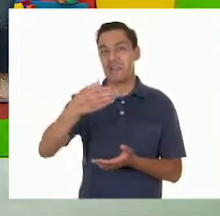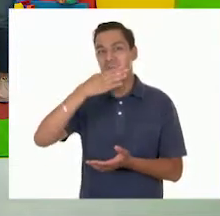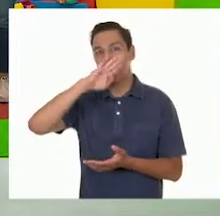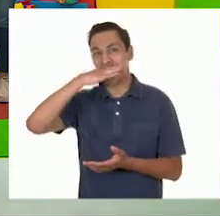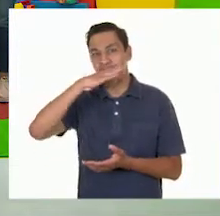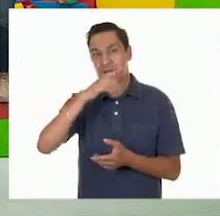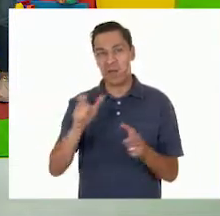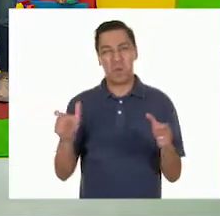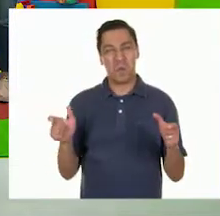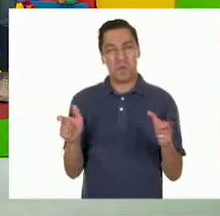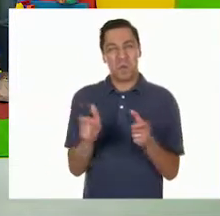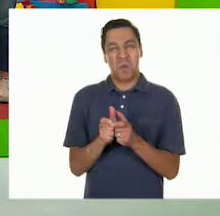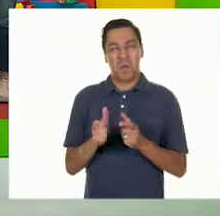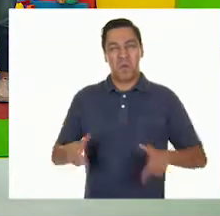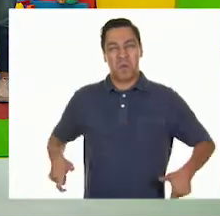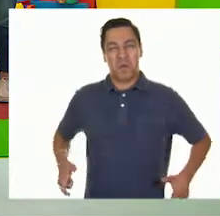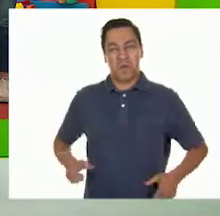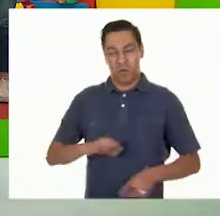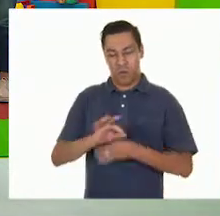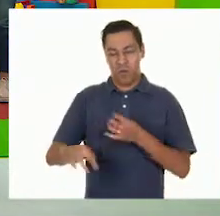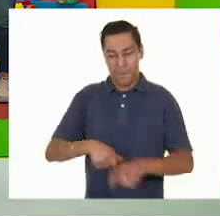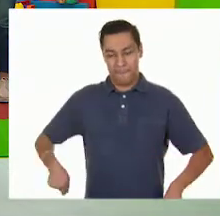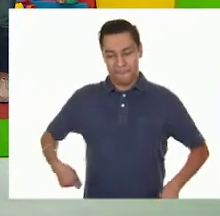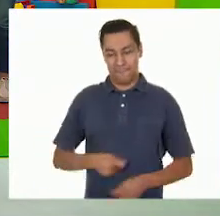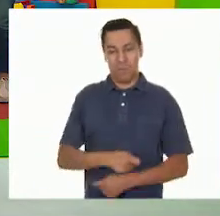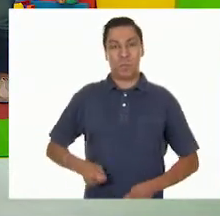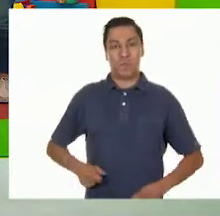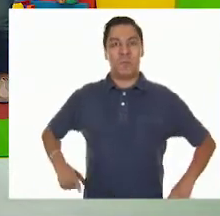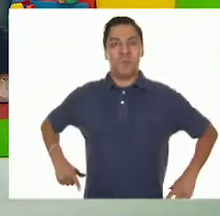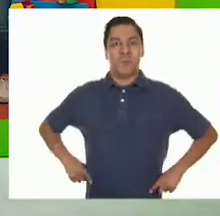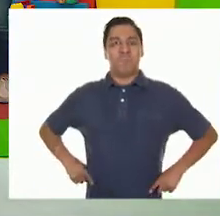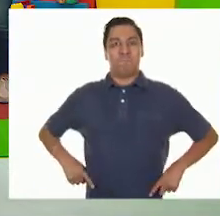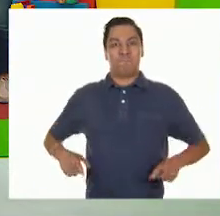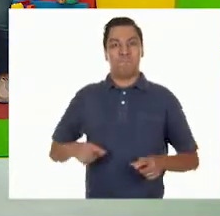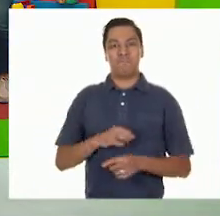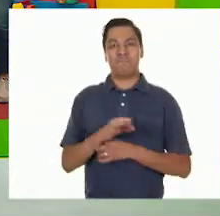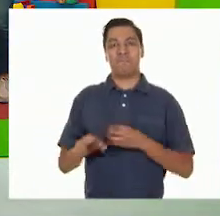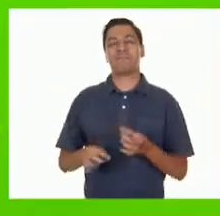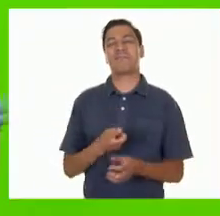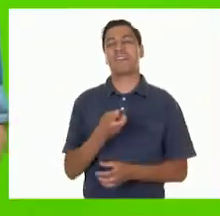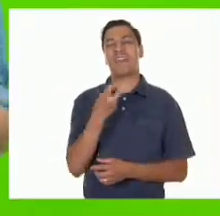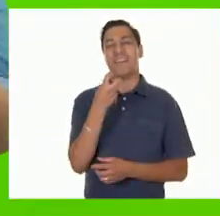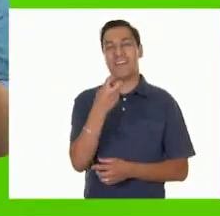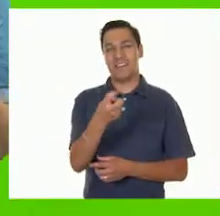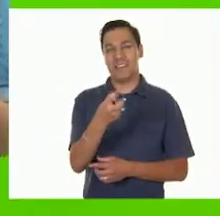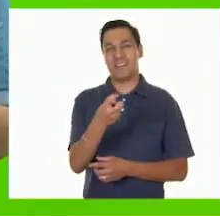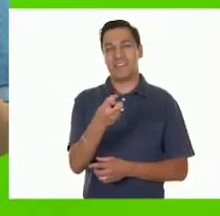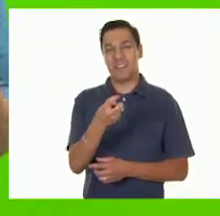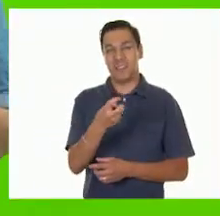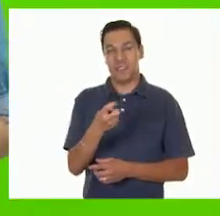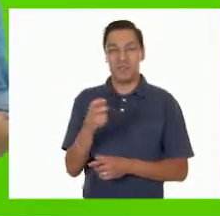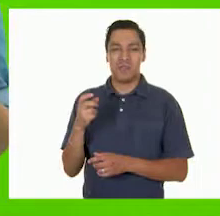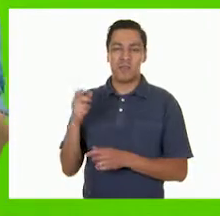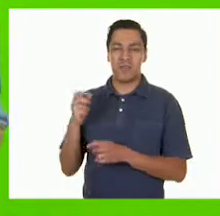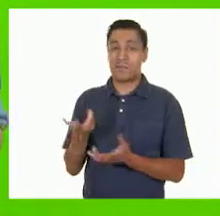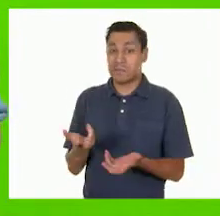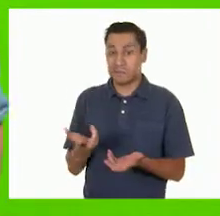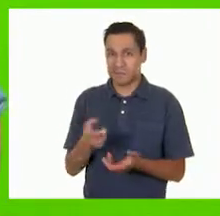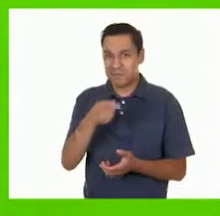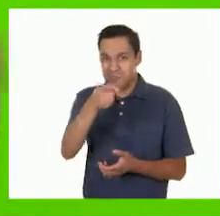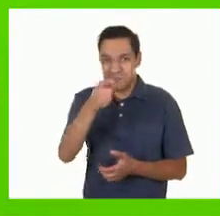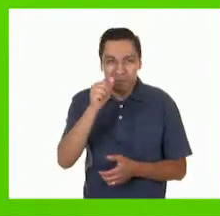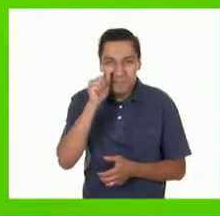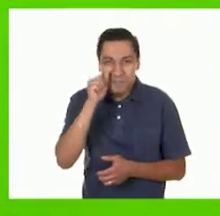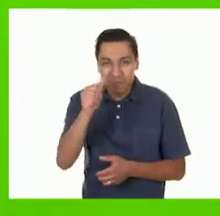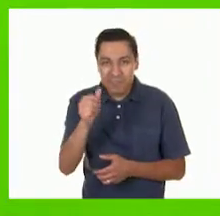es porque le amarraron un hilo para llevar el grano de maíz y así se pudieron escuchar que